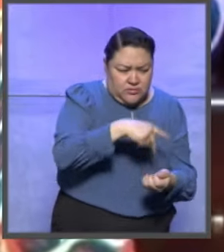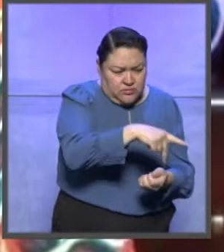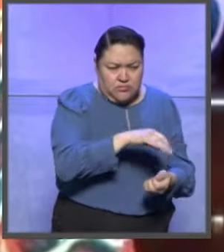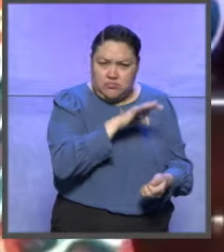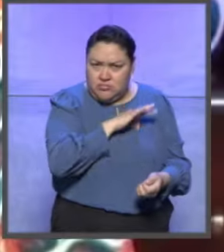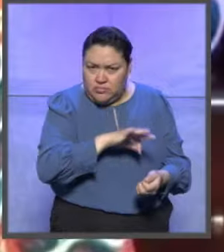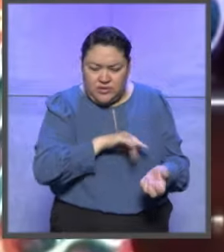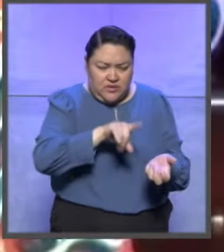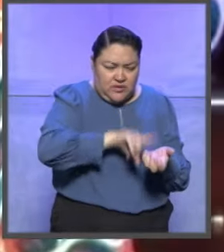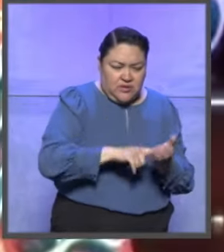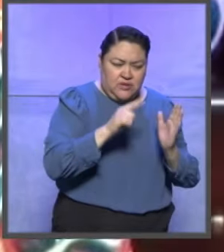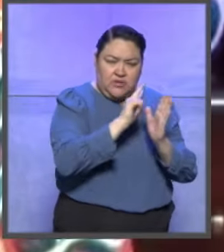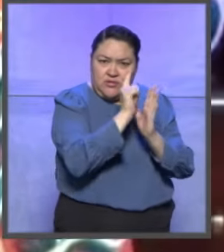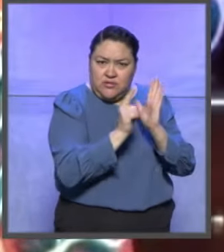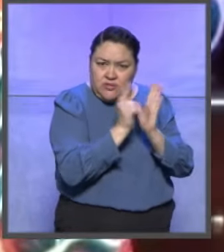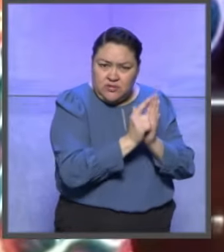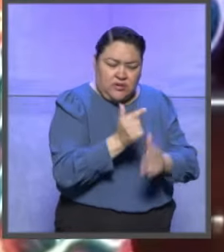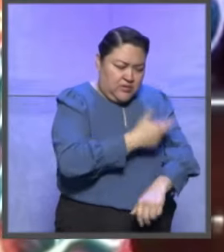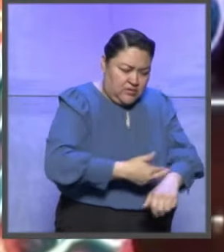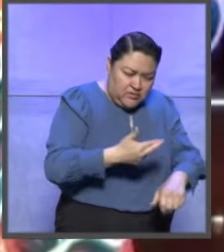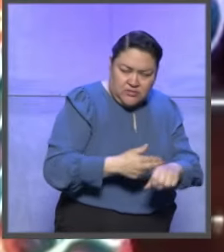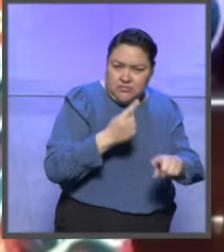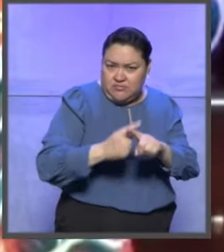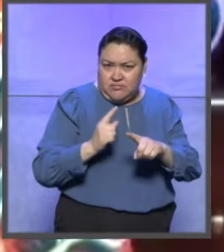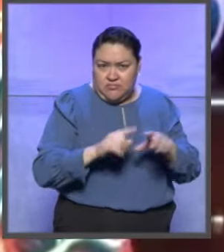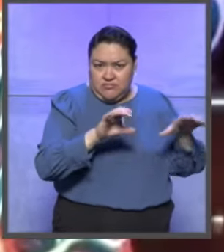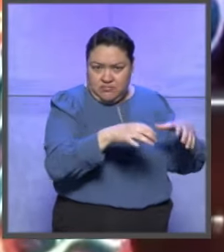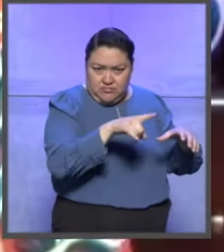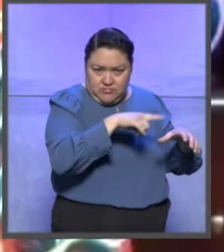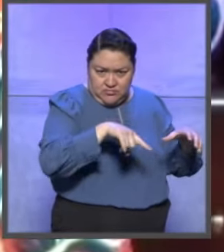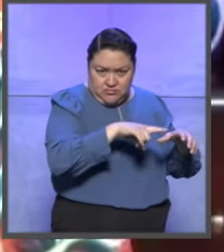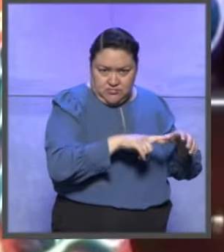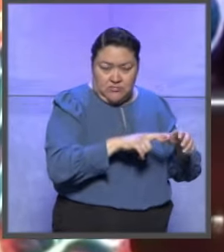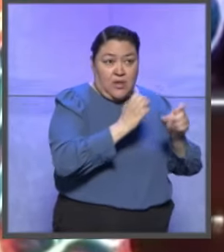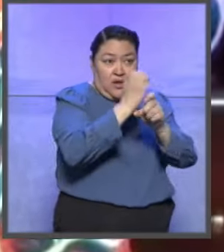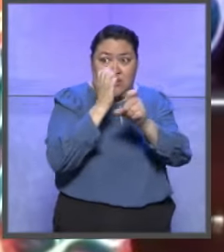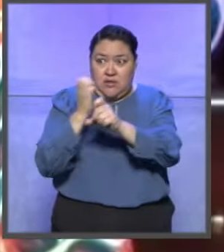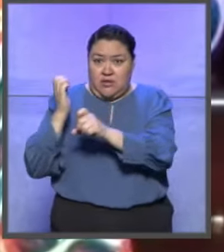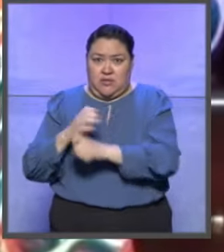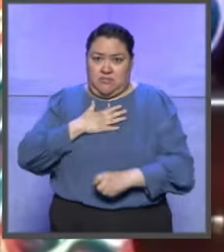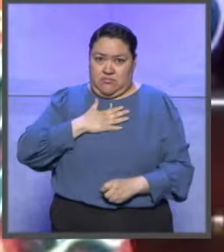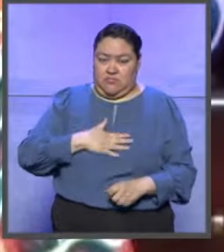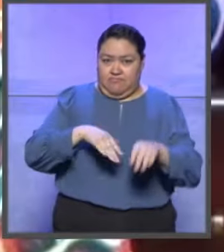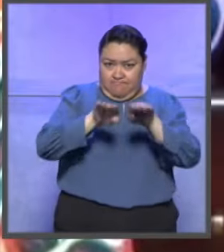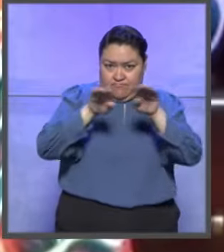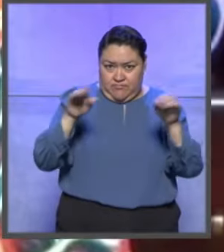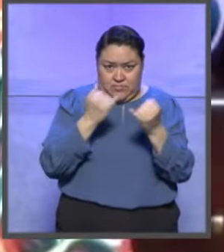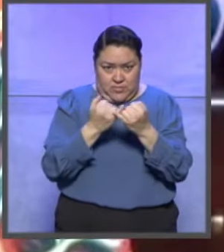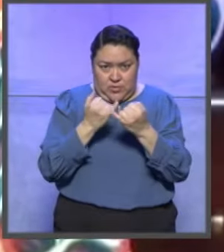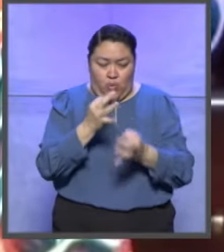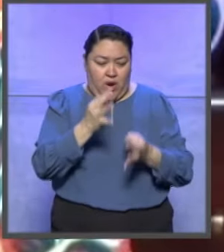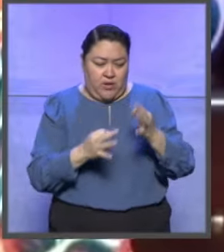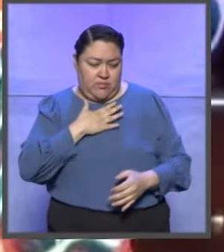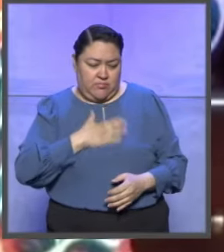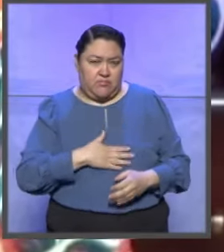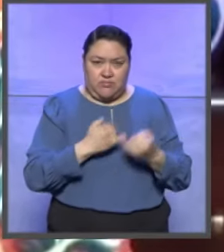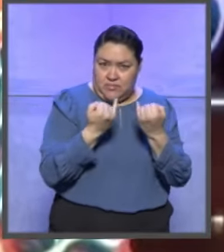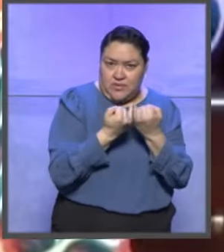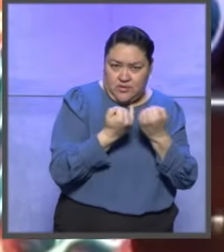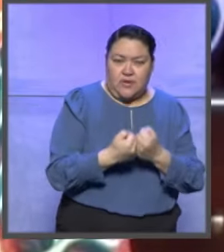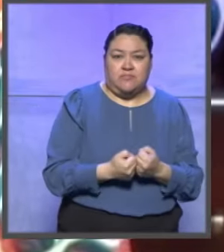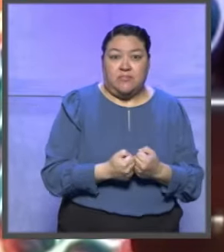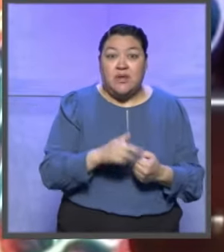los estados tienen la capacidad de participar, decidir y recibir beneficios de manera equitativa en la vida política